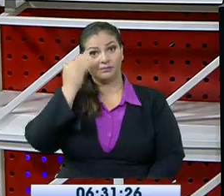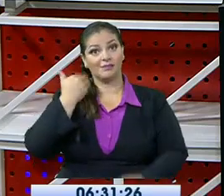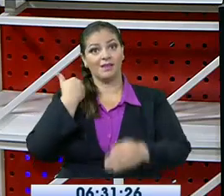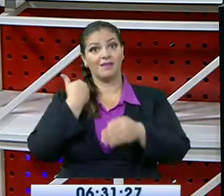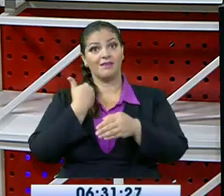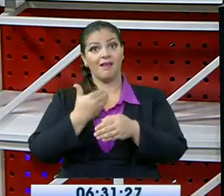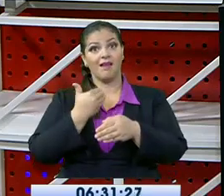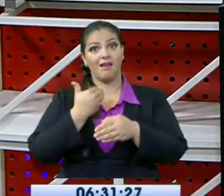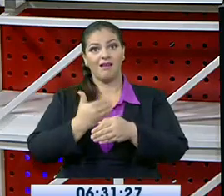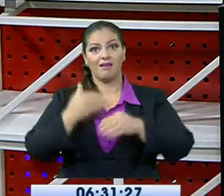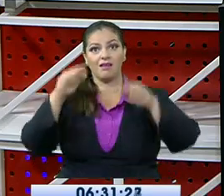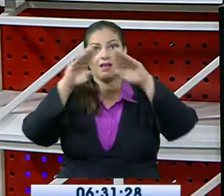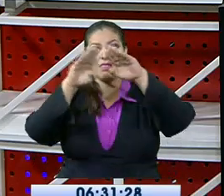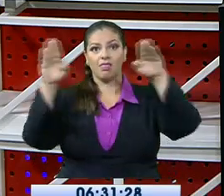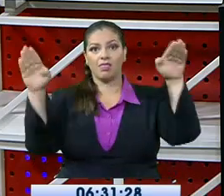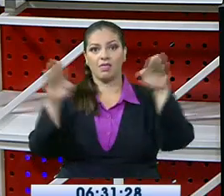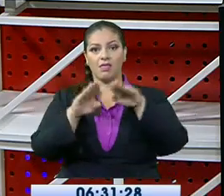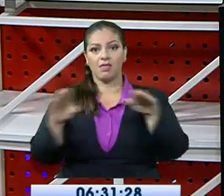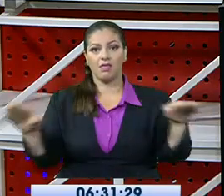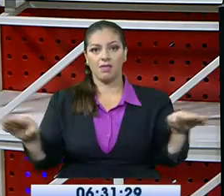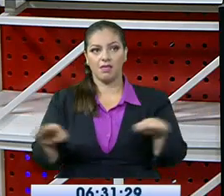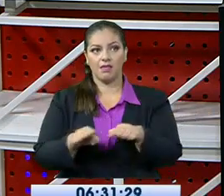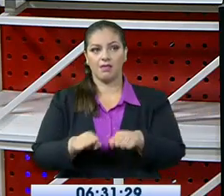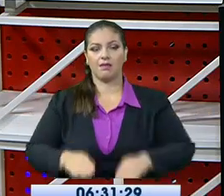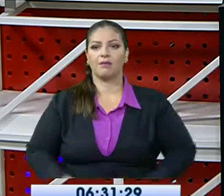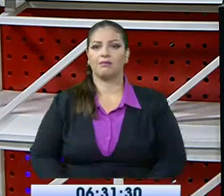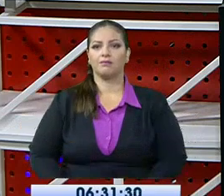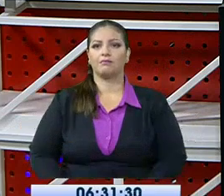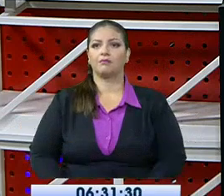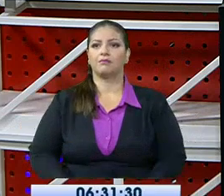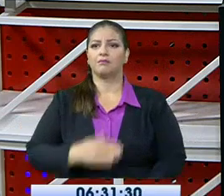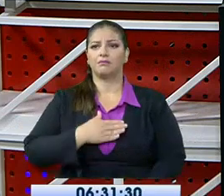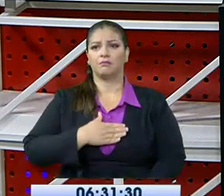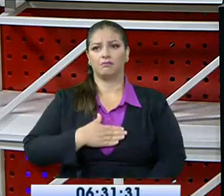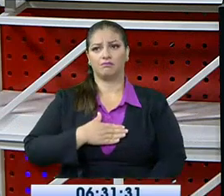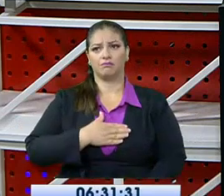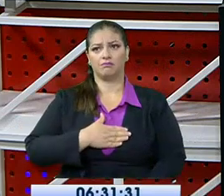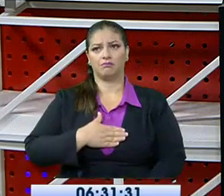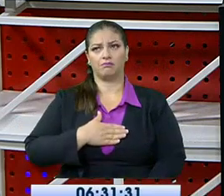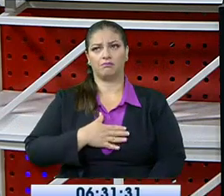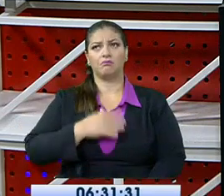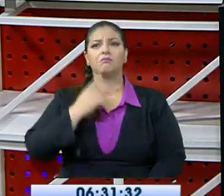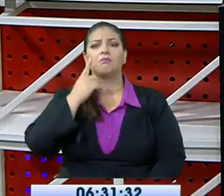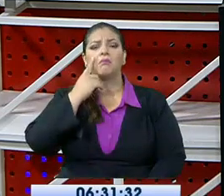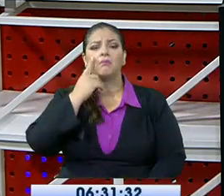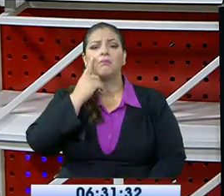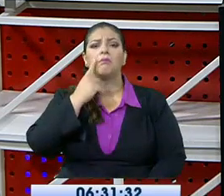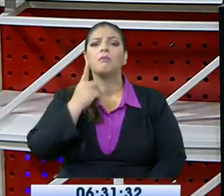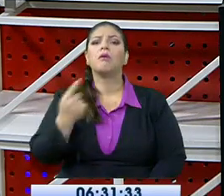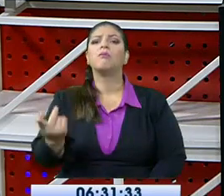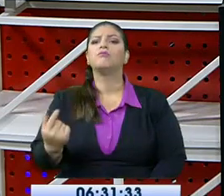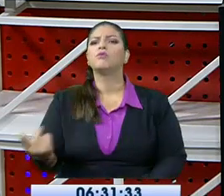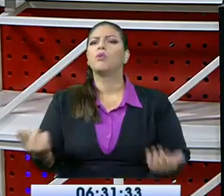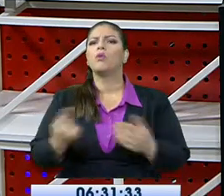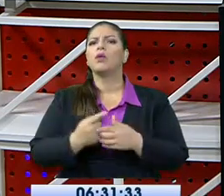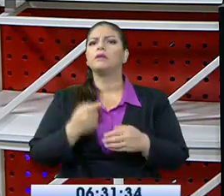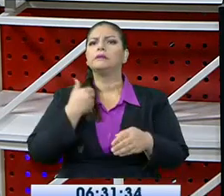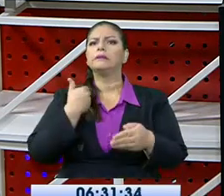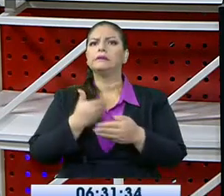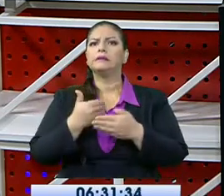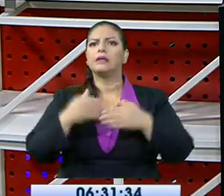por favor. A ver si mañana nos tiene un contadorcito para ver cuántos días ya faltan para comernos ese pavo que está por aquí. Ah, ¿se lo